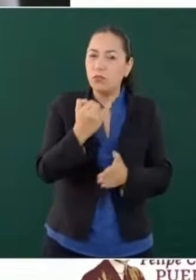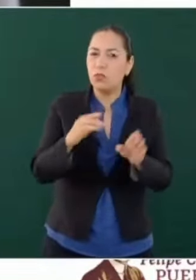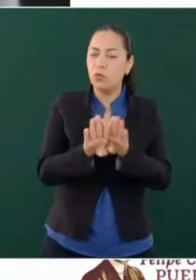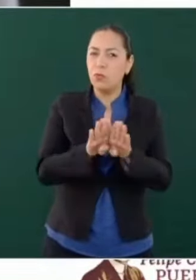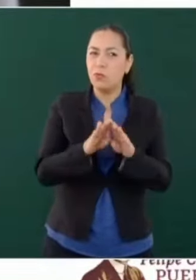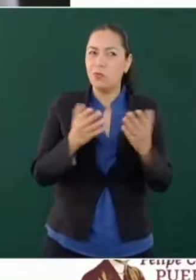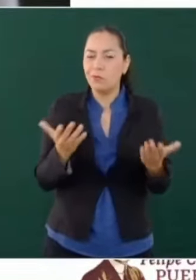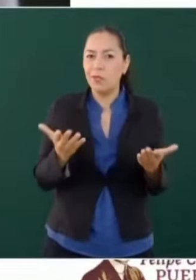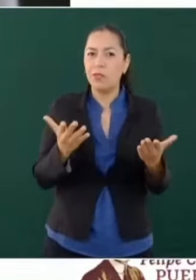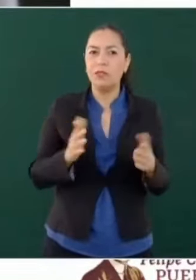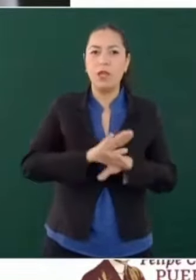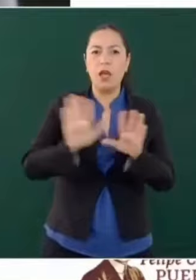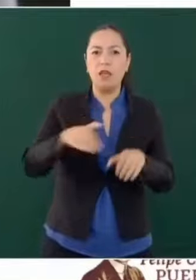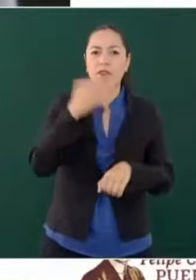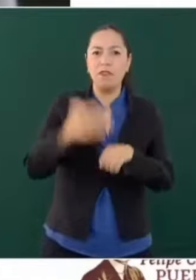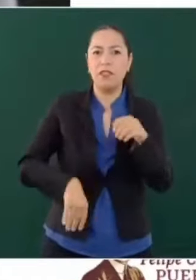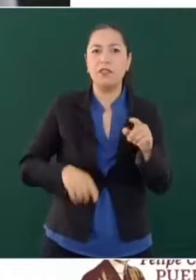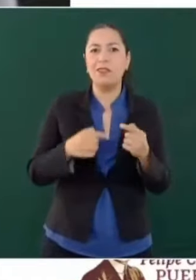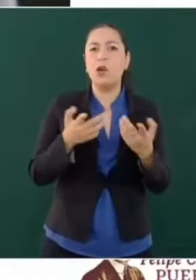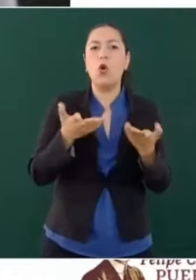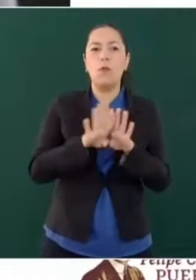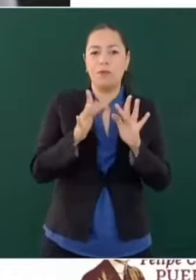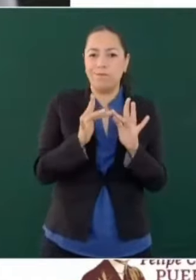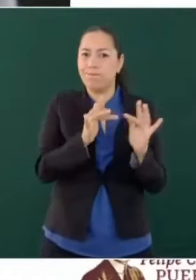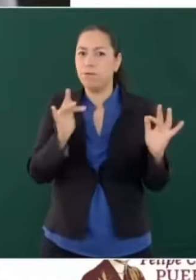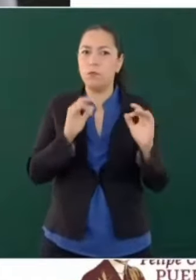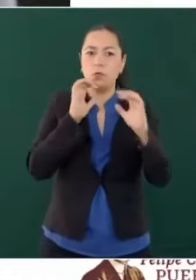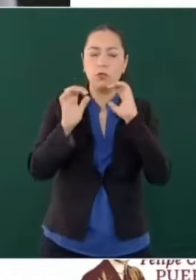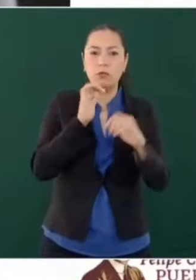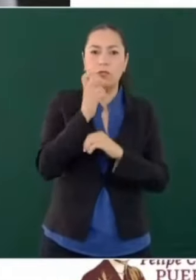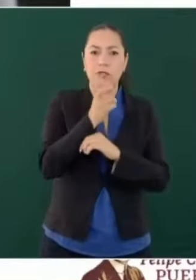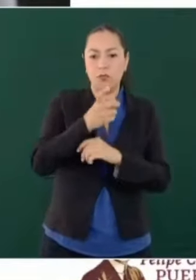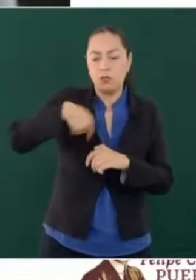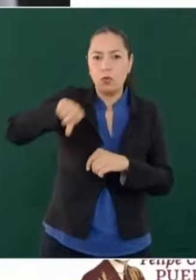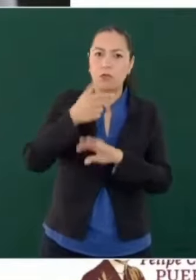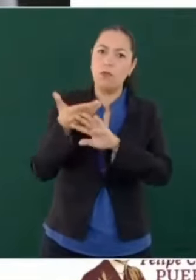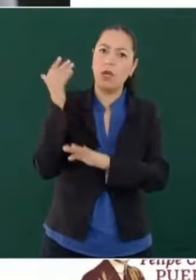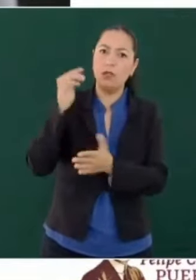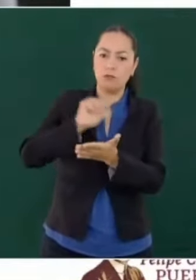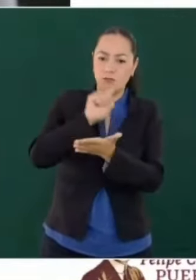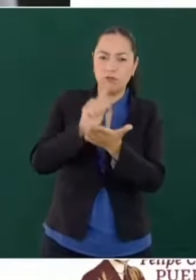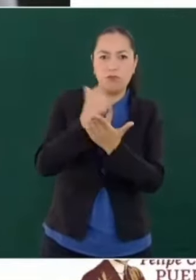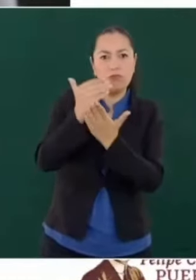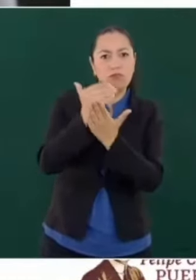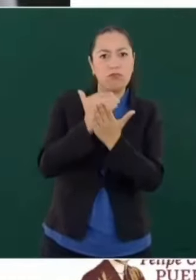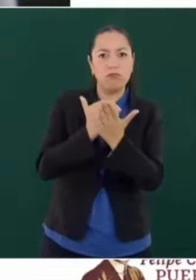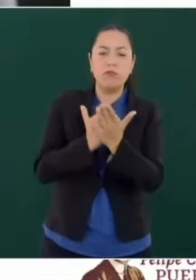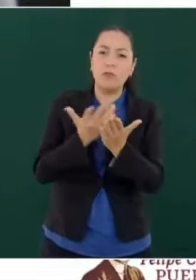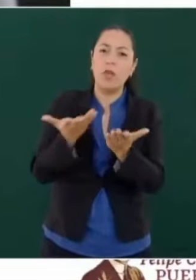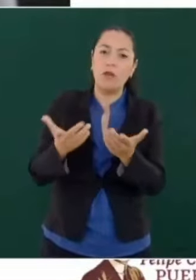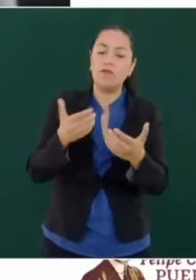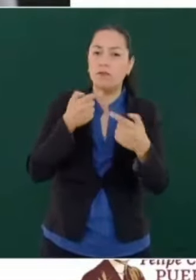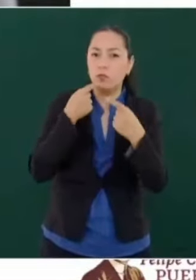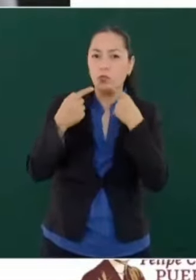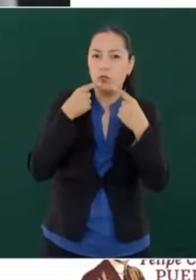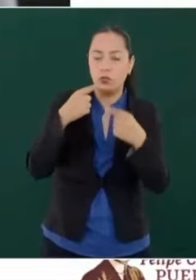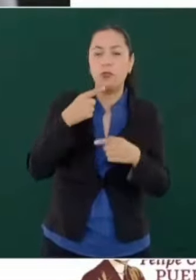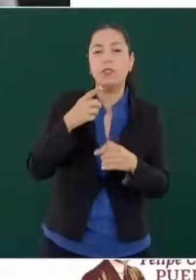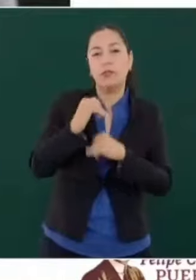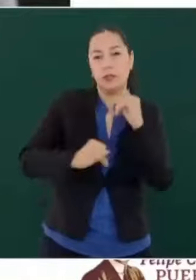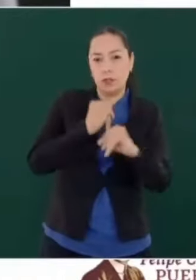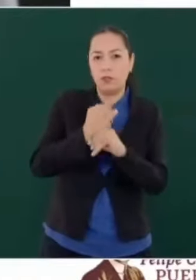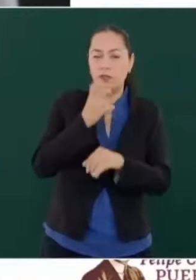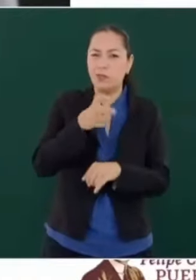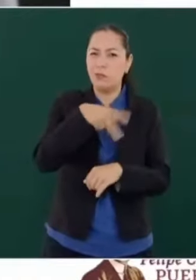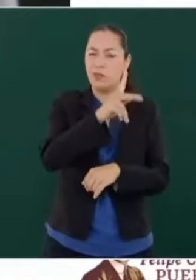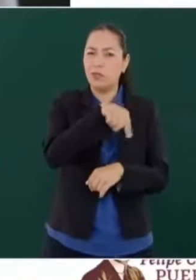rompe con todo lo establecido por las convenciones internacionales, sino que implica el desconocimiento de